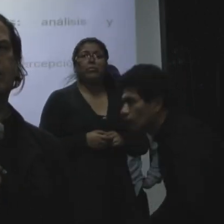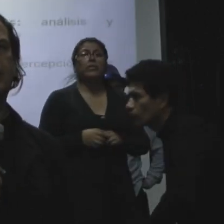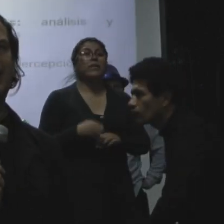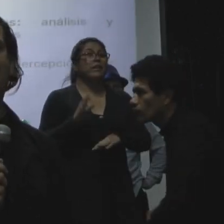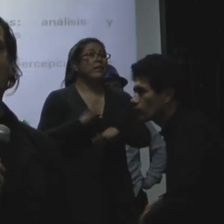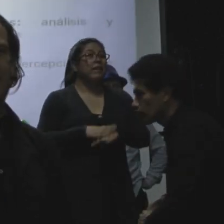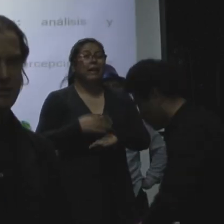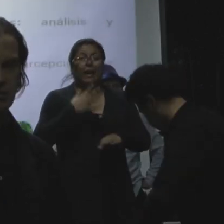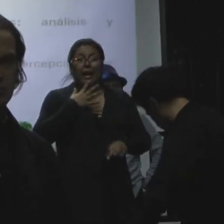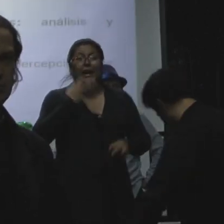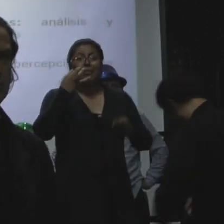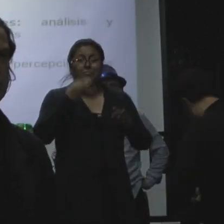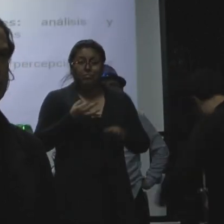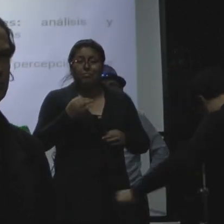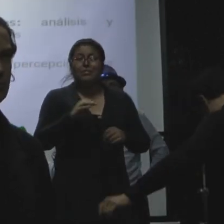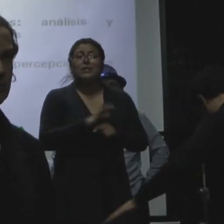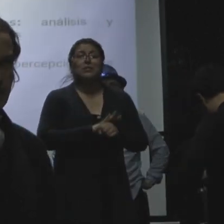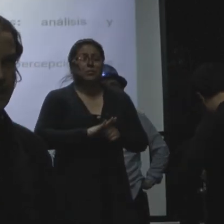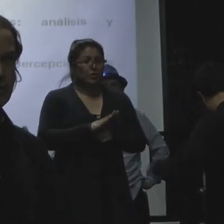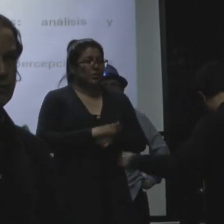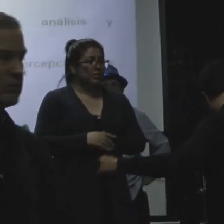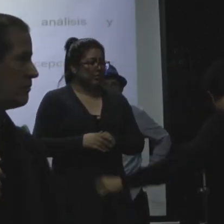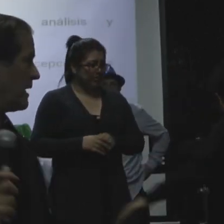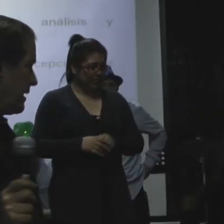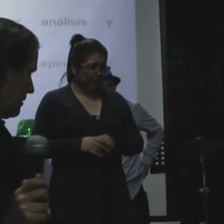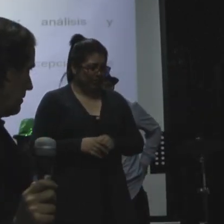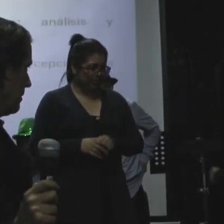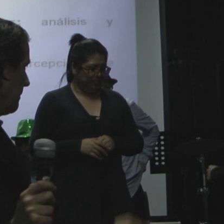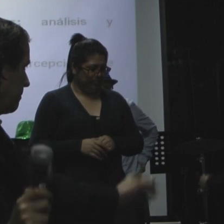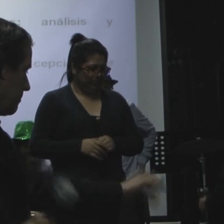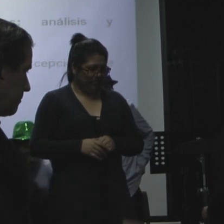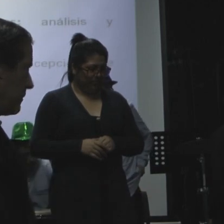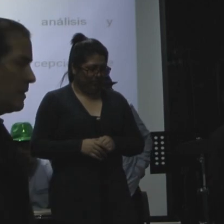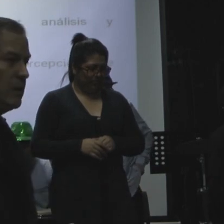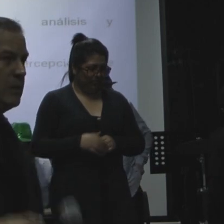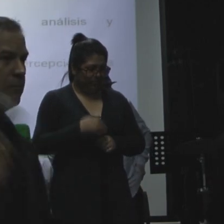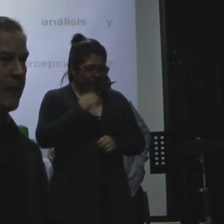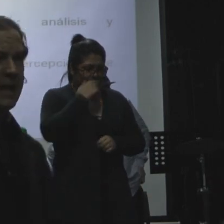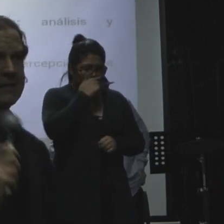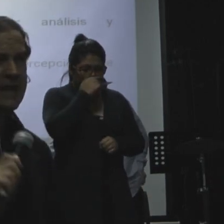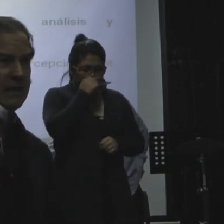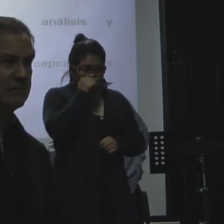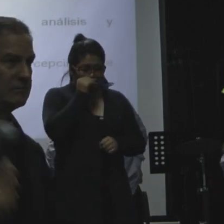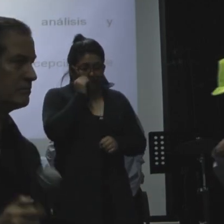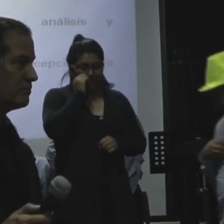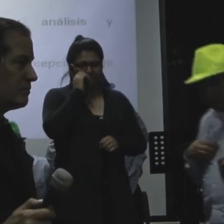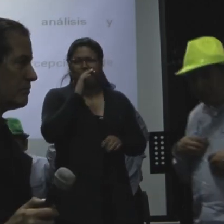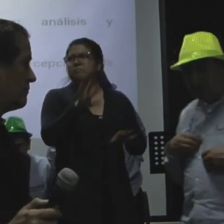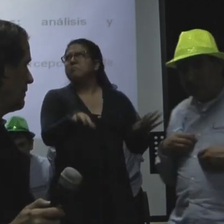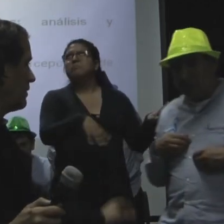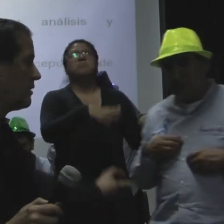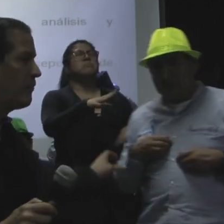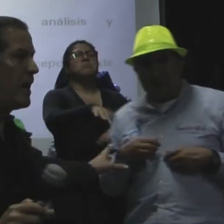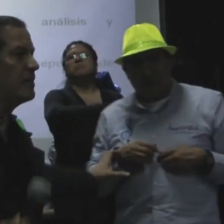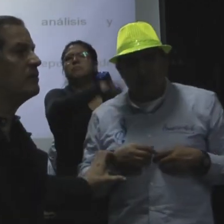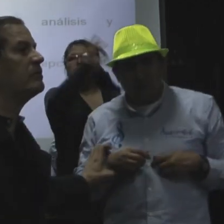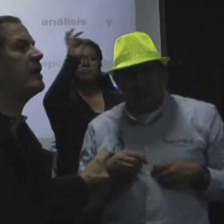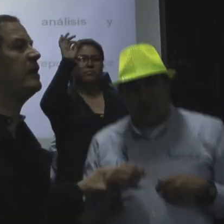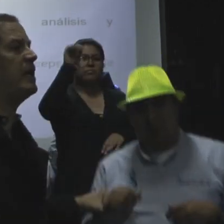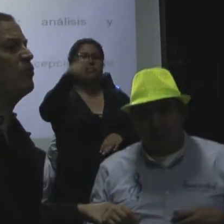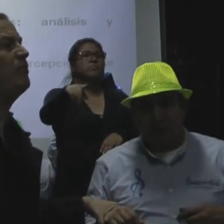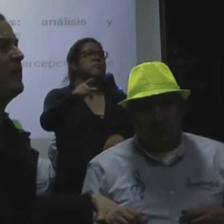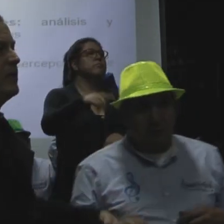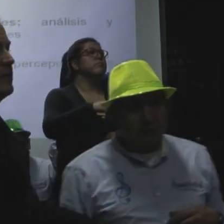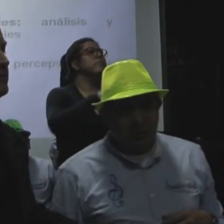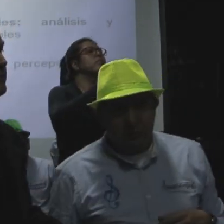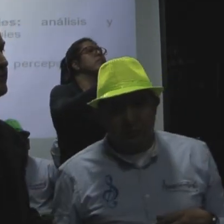mostrar un caso extraño. O sea, para nosotros, venga. Al azar. Frank, ¿usted